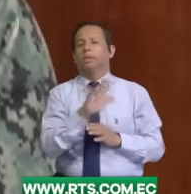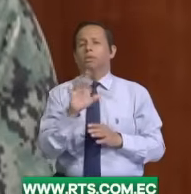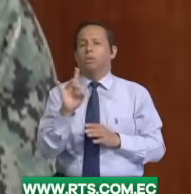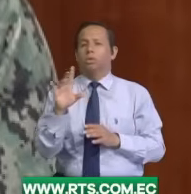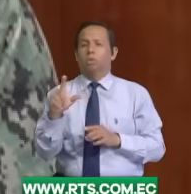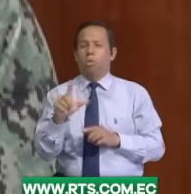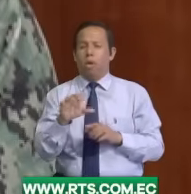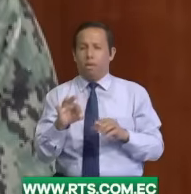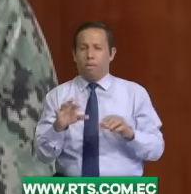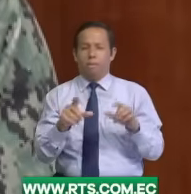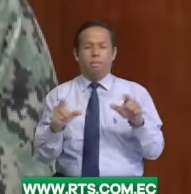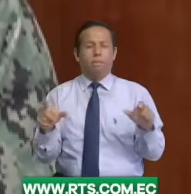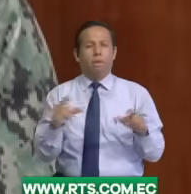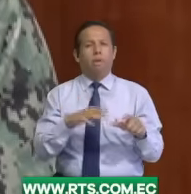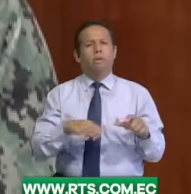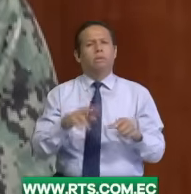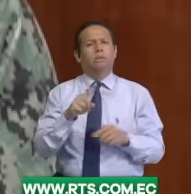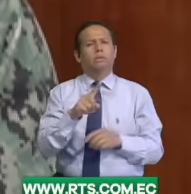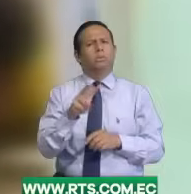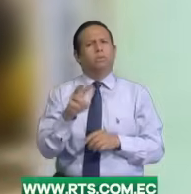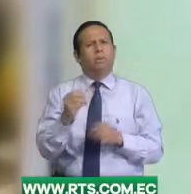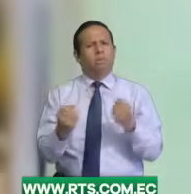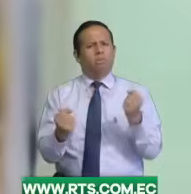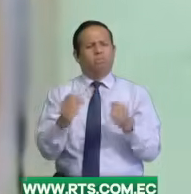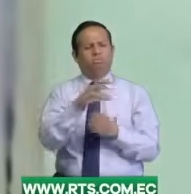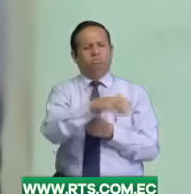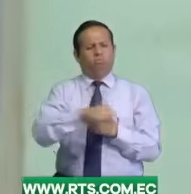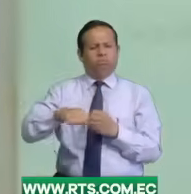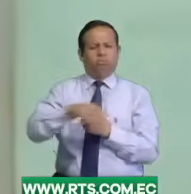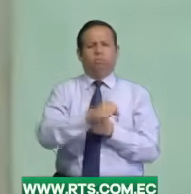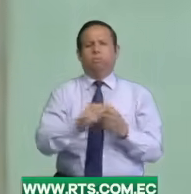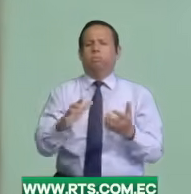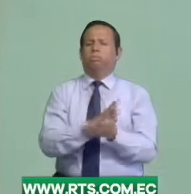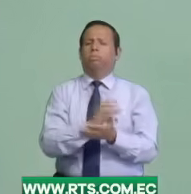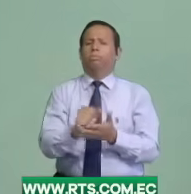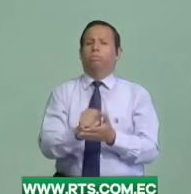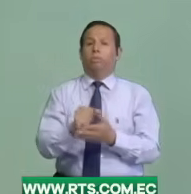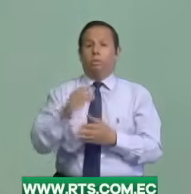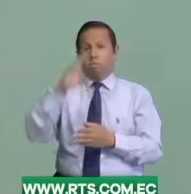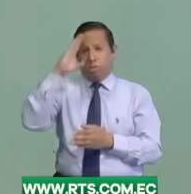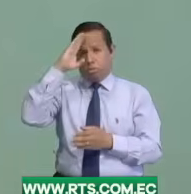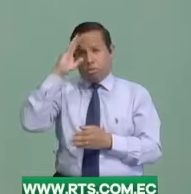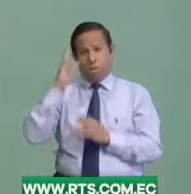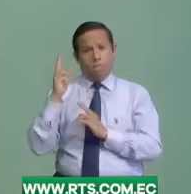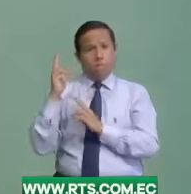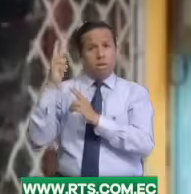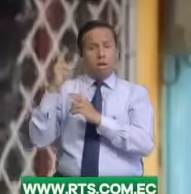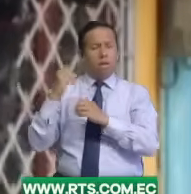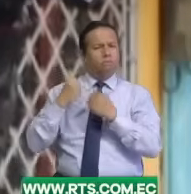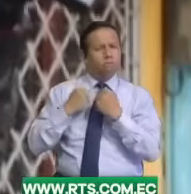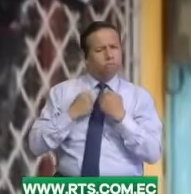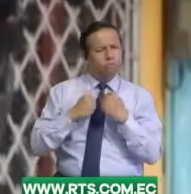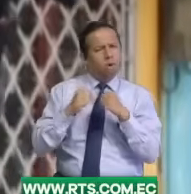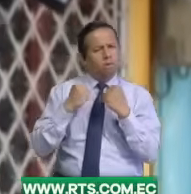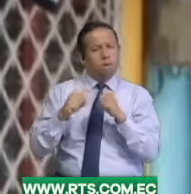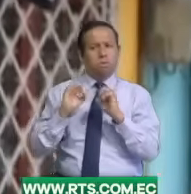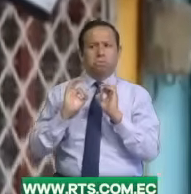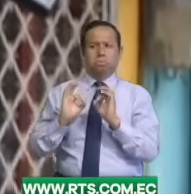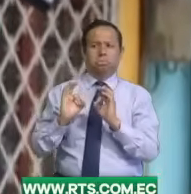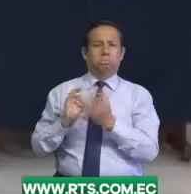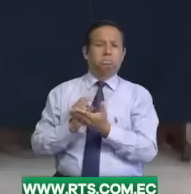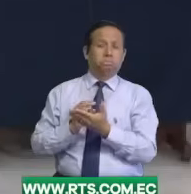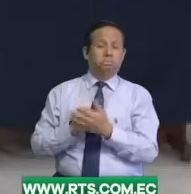clandestinos, 120 excavadoras destruidas. Esfuerzo de policías y militares, que estaría dando resultados,